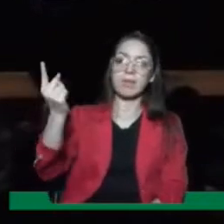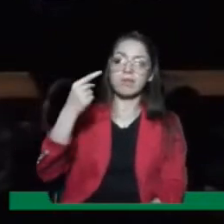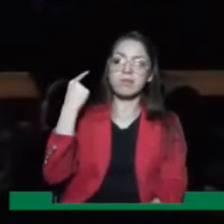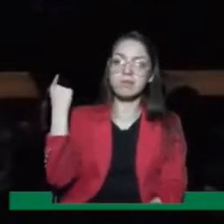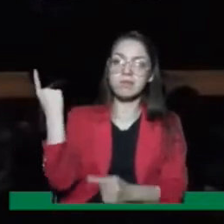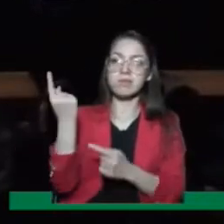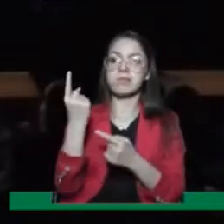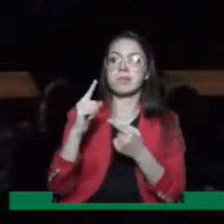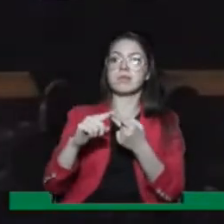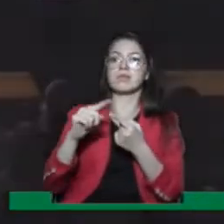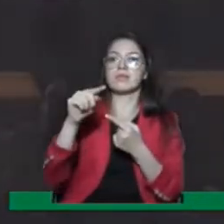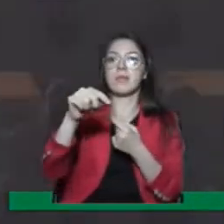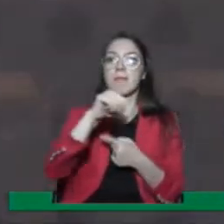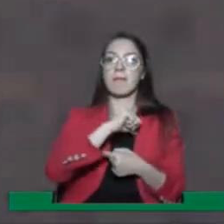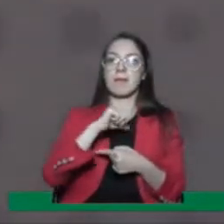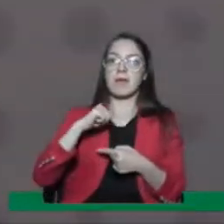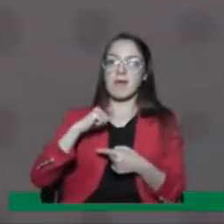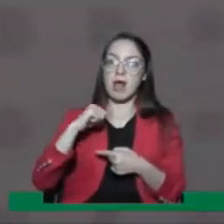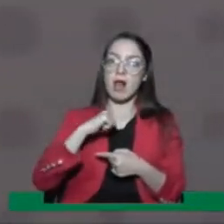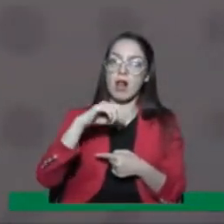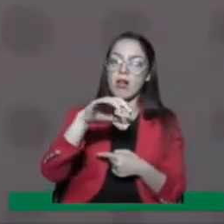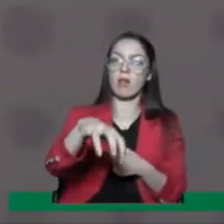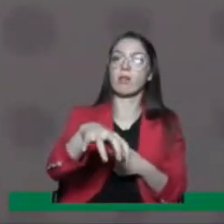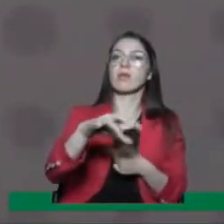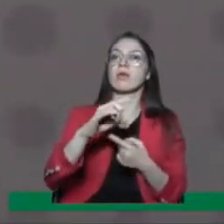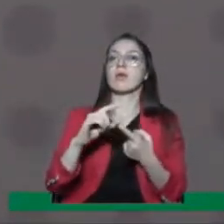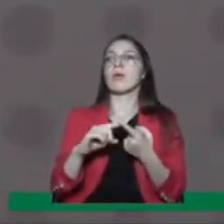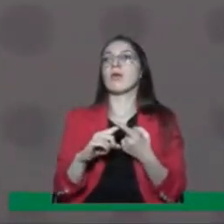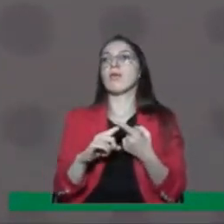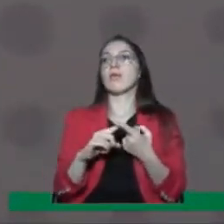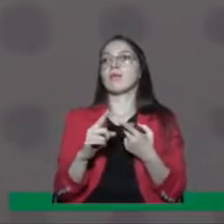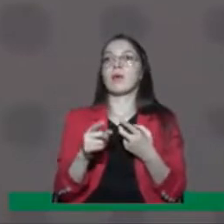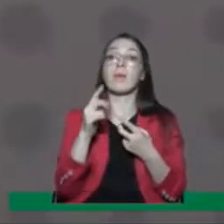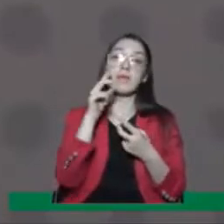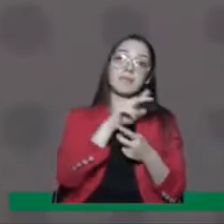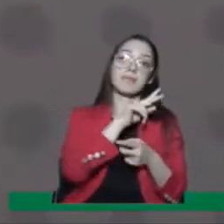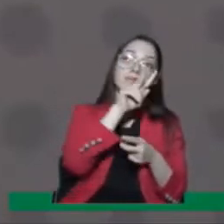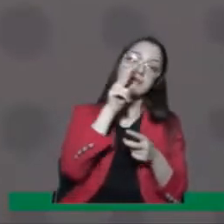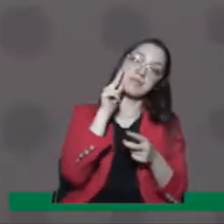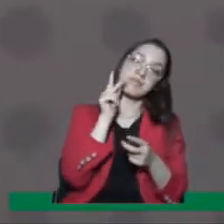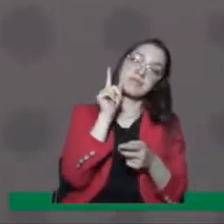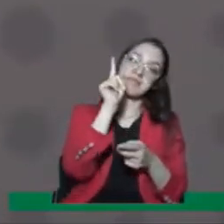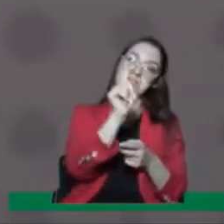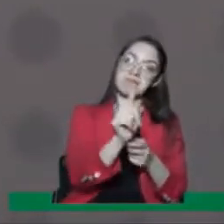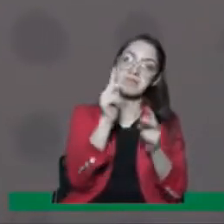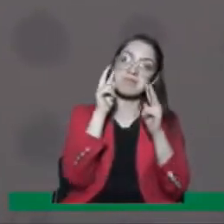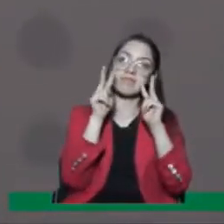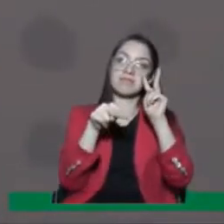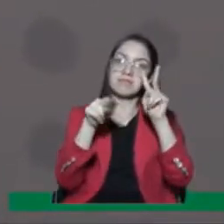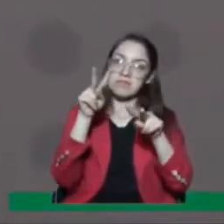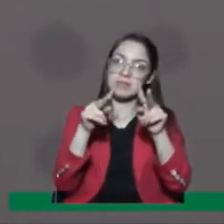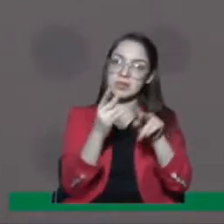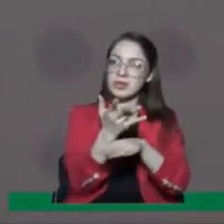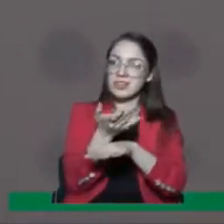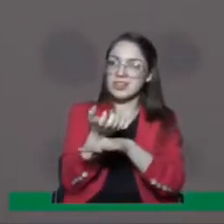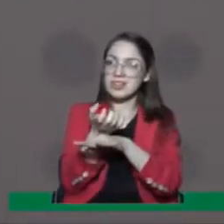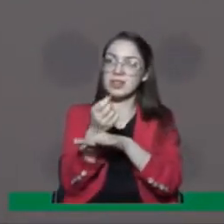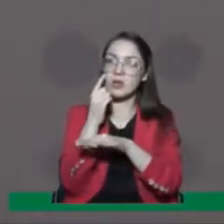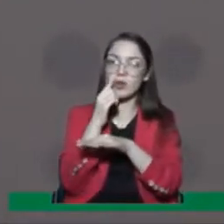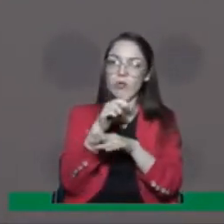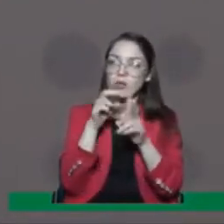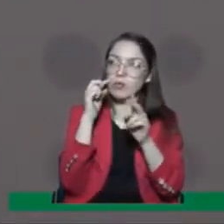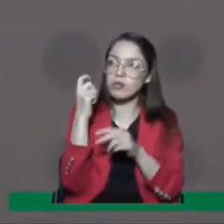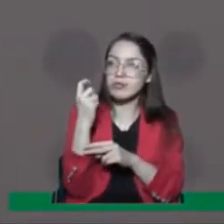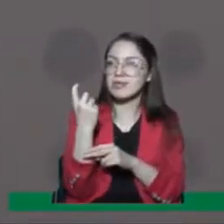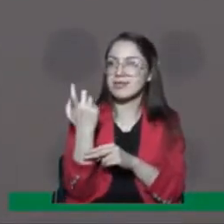el sector privado el turista la exigencia que tiene el turista de lo que busca el turista en un territorio